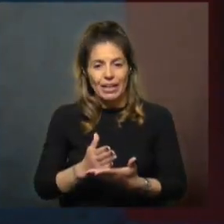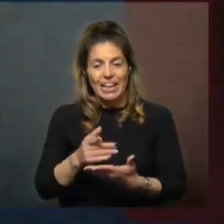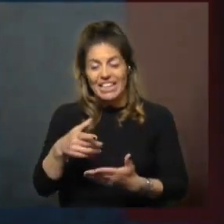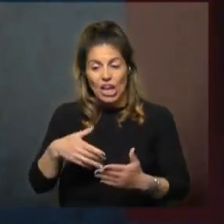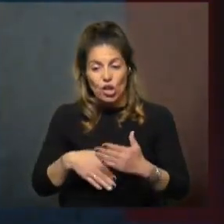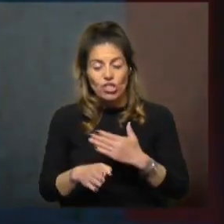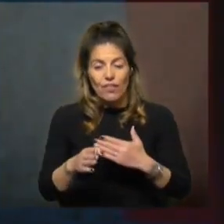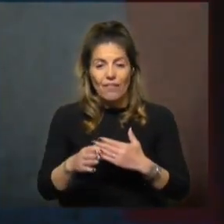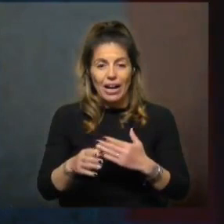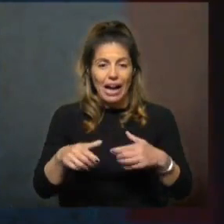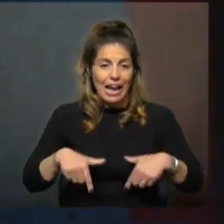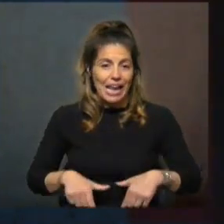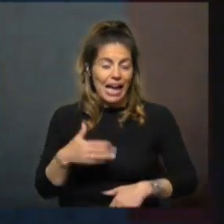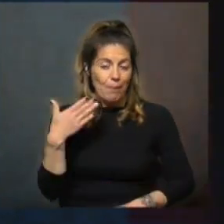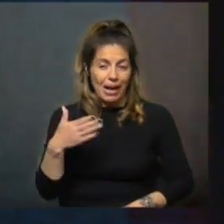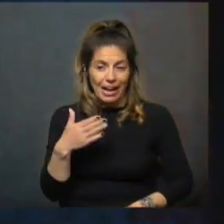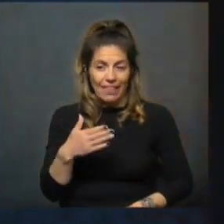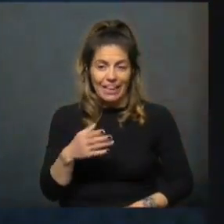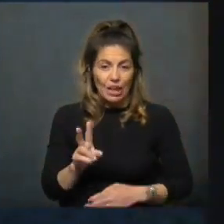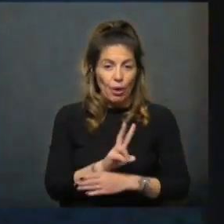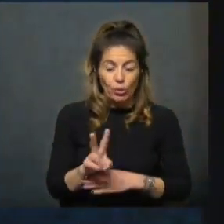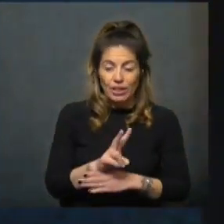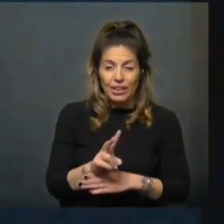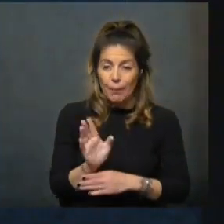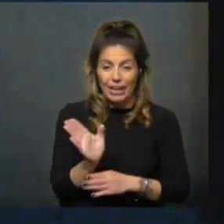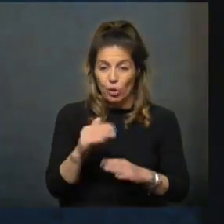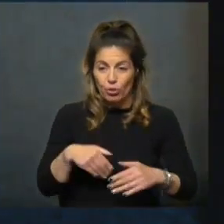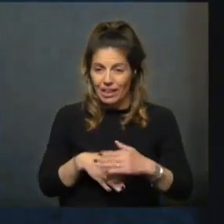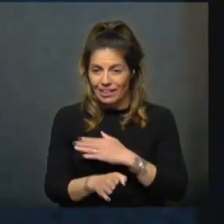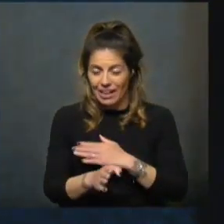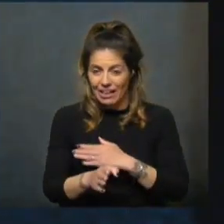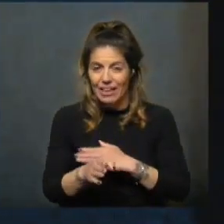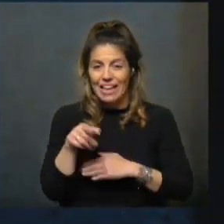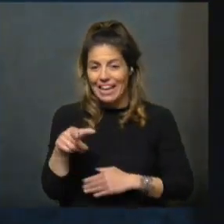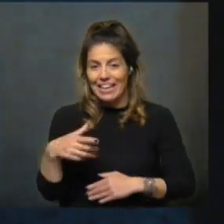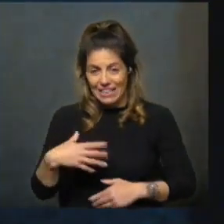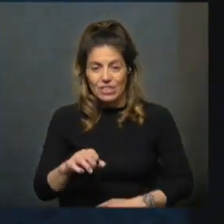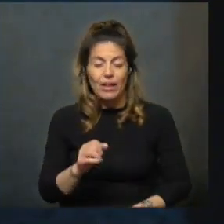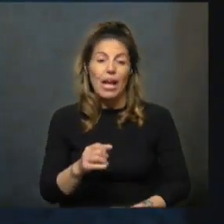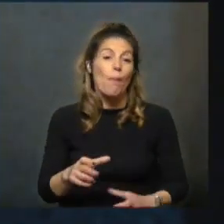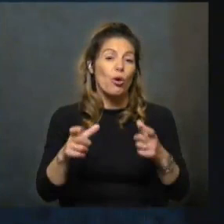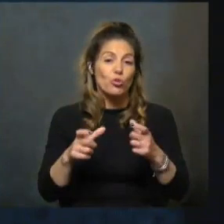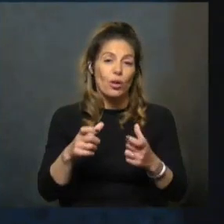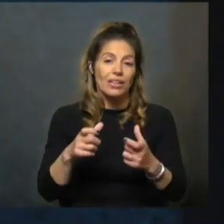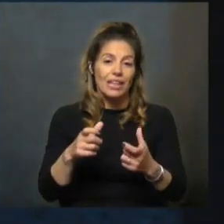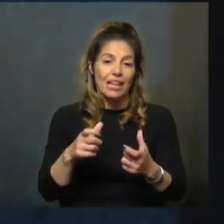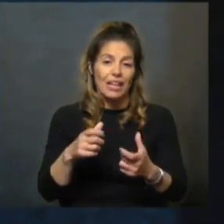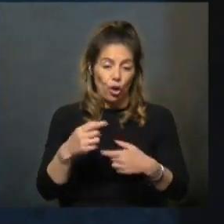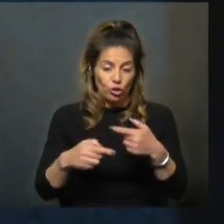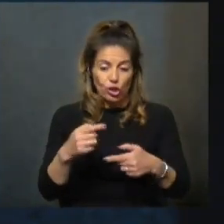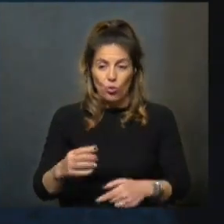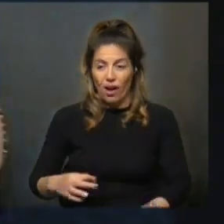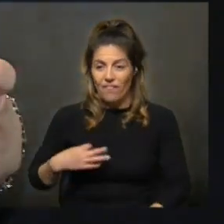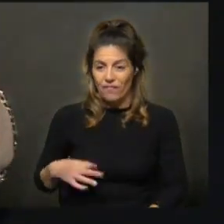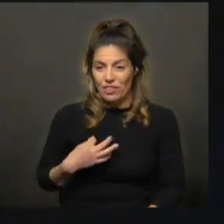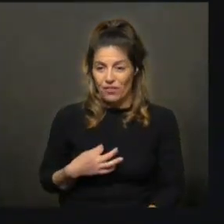este entonces a mí me parece que es esta mujer uruguaya que por suerte la tenemos con nosotros todavía Este